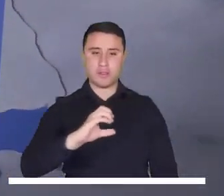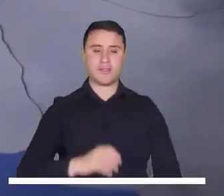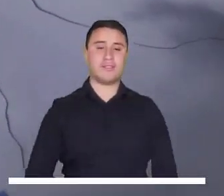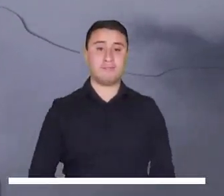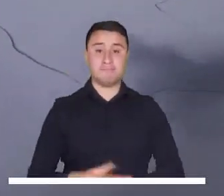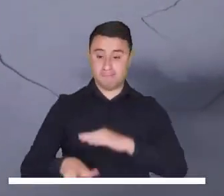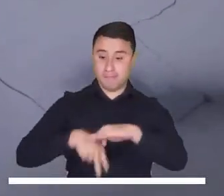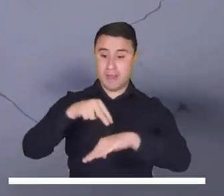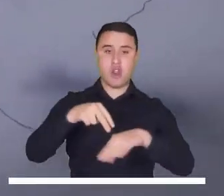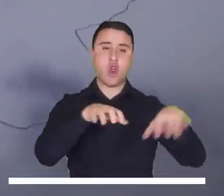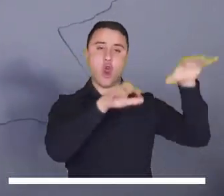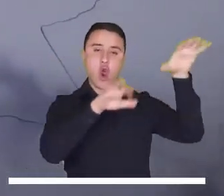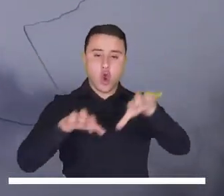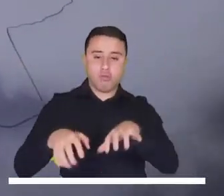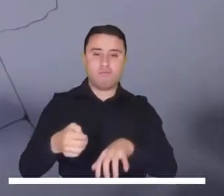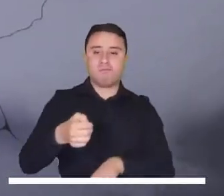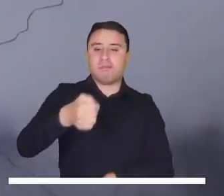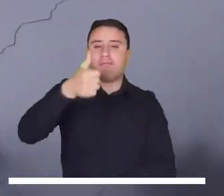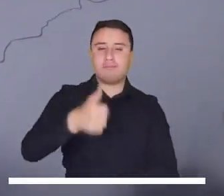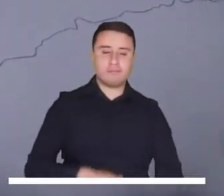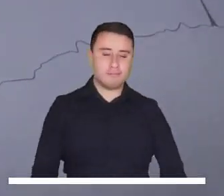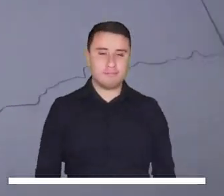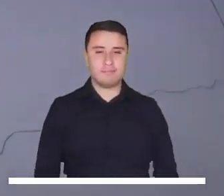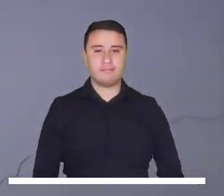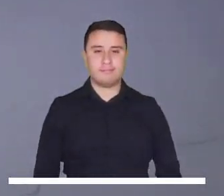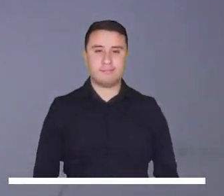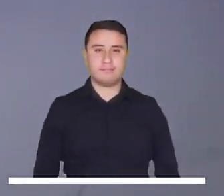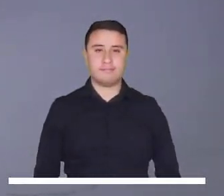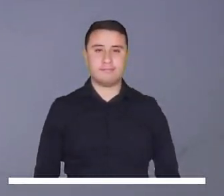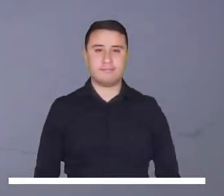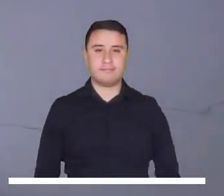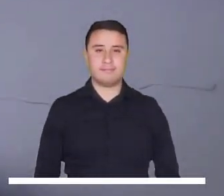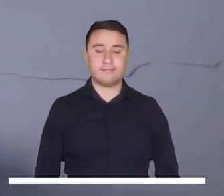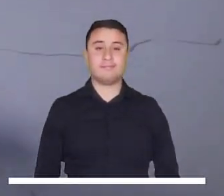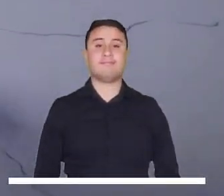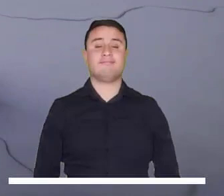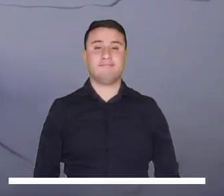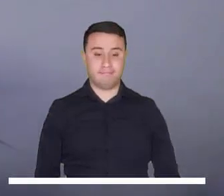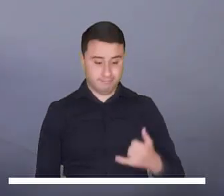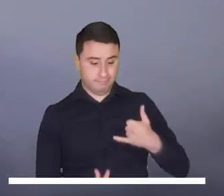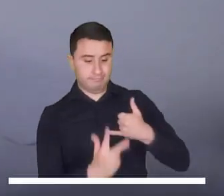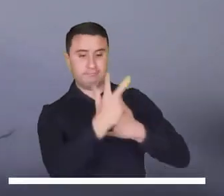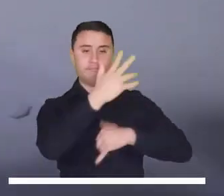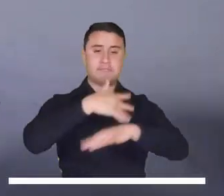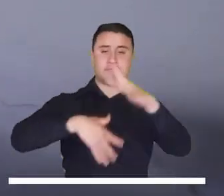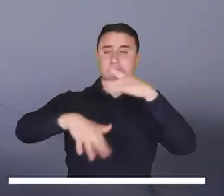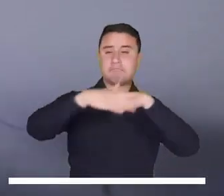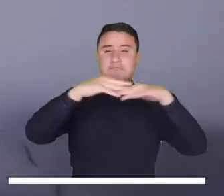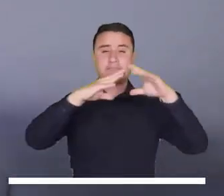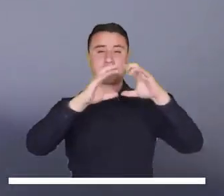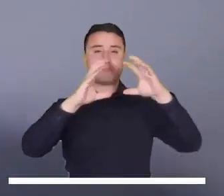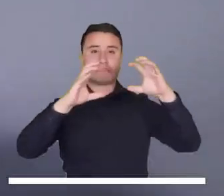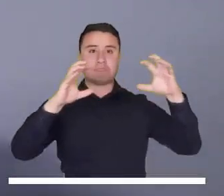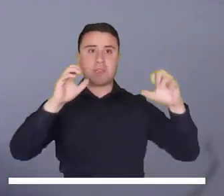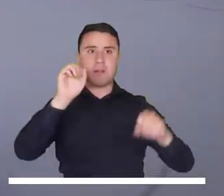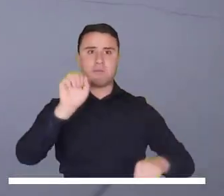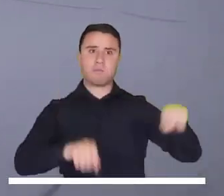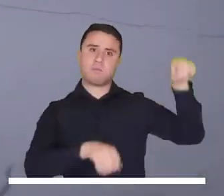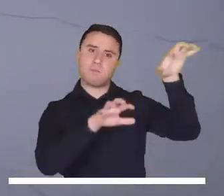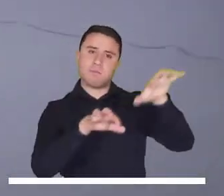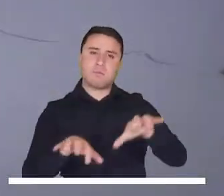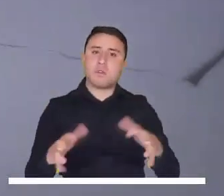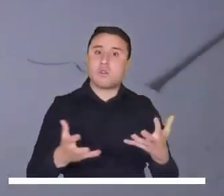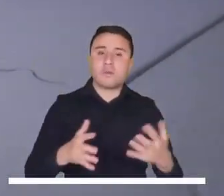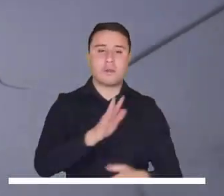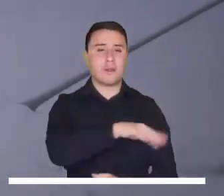Por su parte, Nariño espera lluvias esporádicas. El cielo parcialmente nublado dominará la noche en los Andes, donde no se descartan